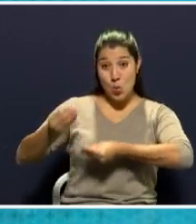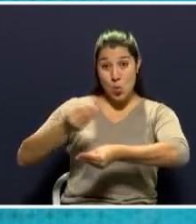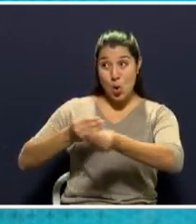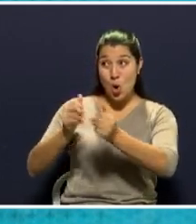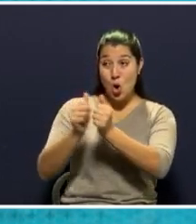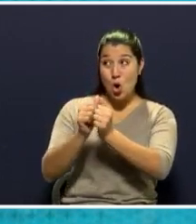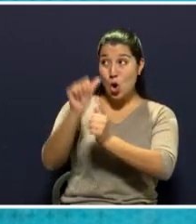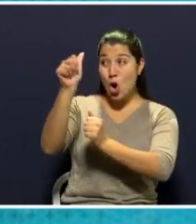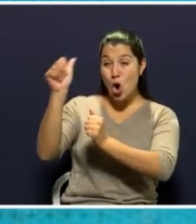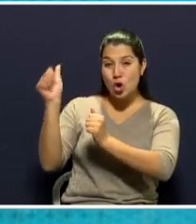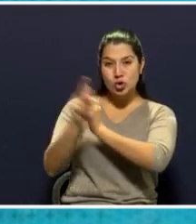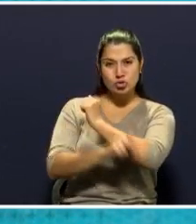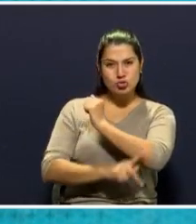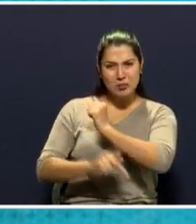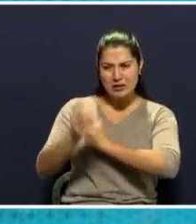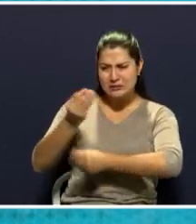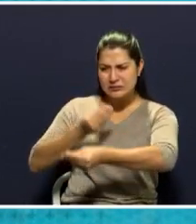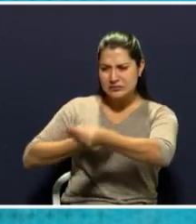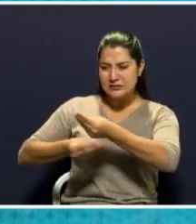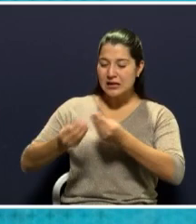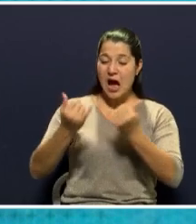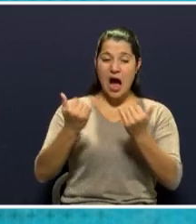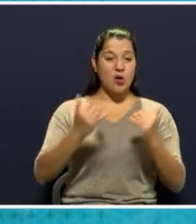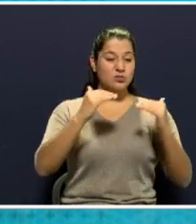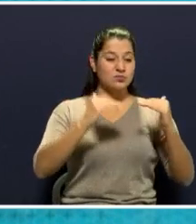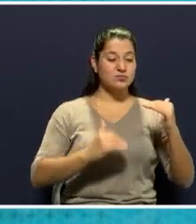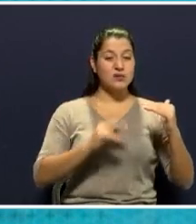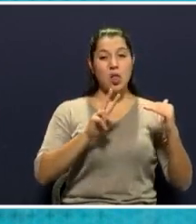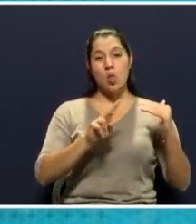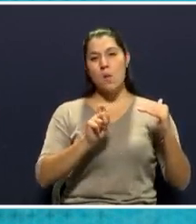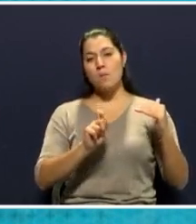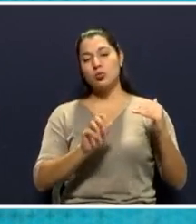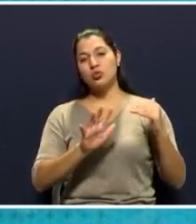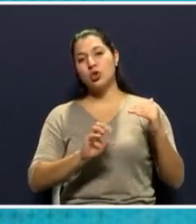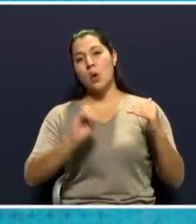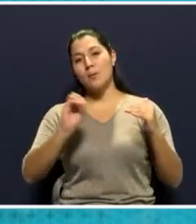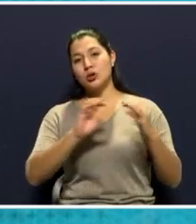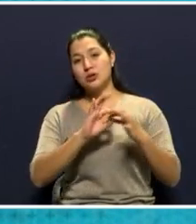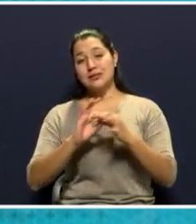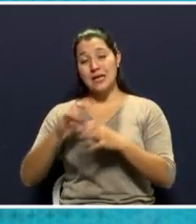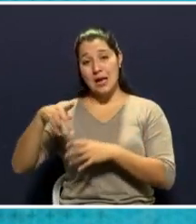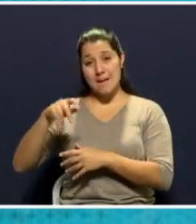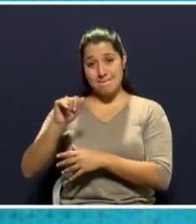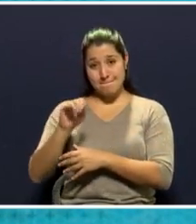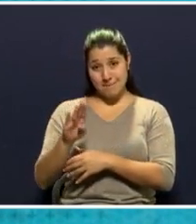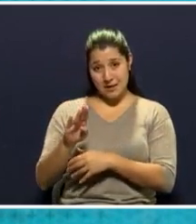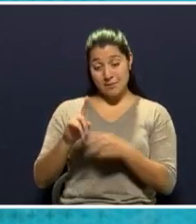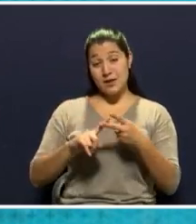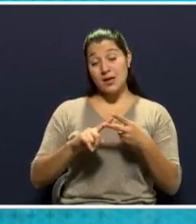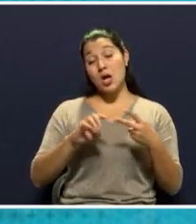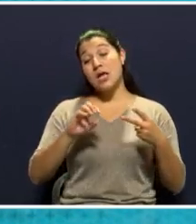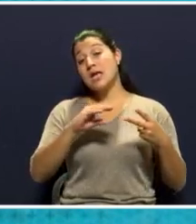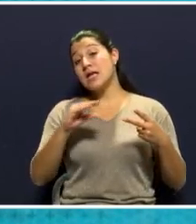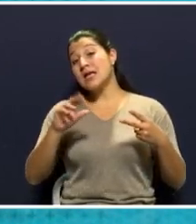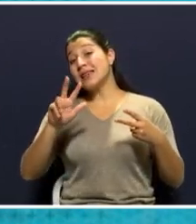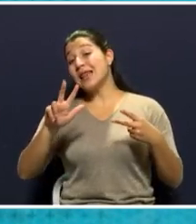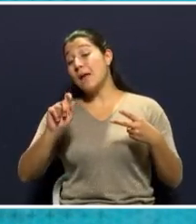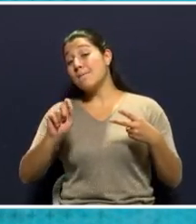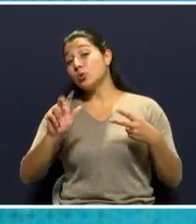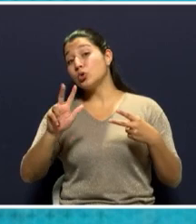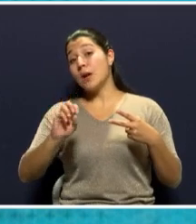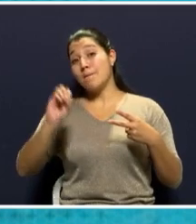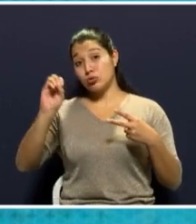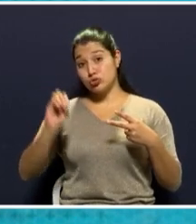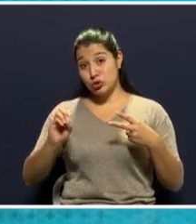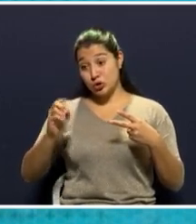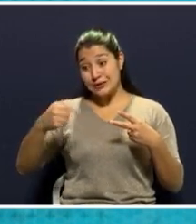se prevé estarían cayendo alrededor de 2,5% del PIB en el 2020 y a un 3,3% del PIB